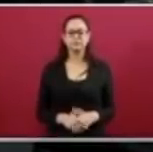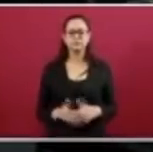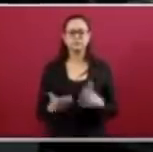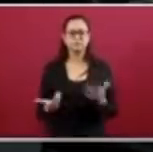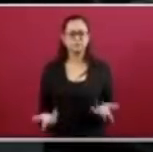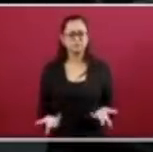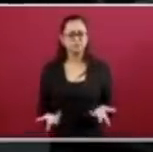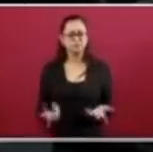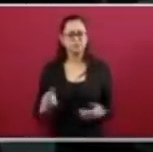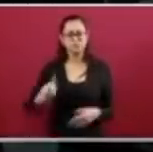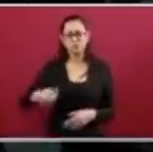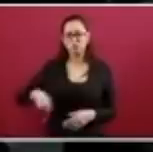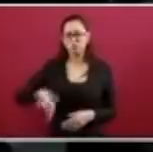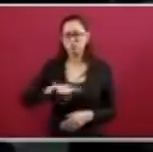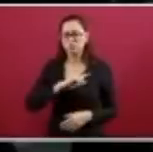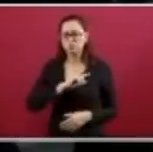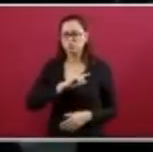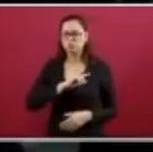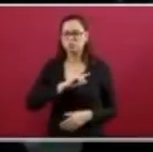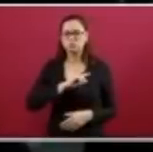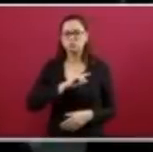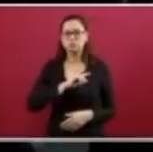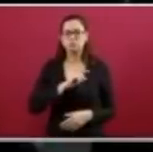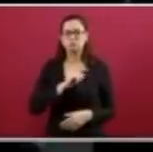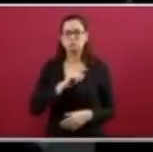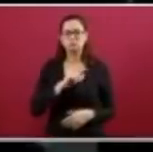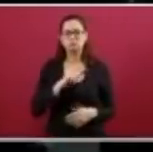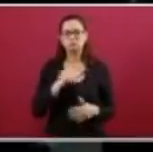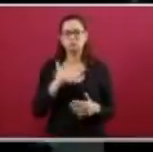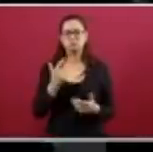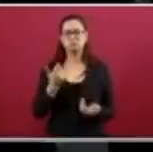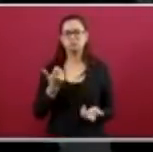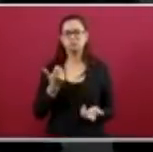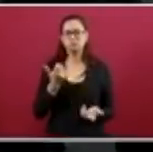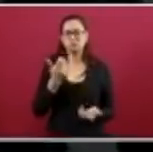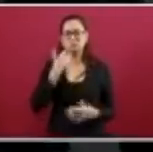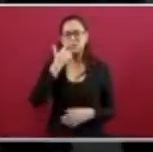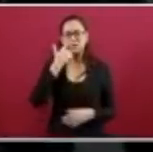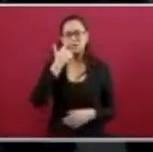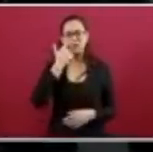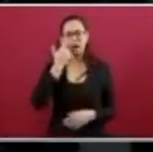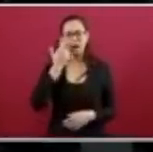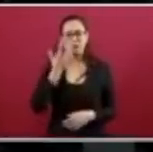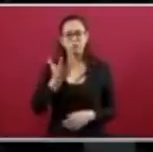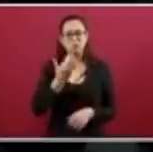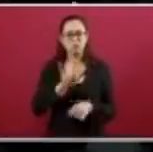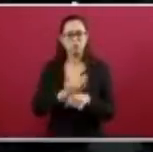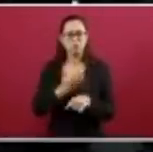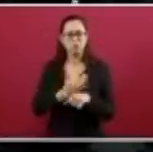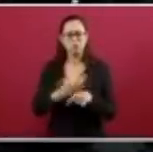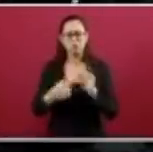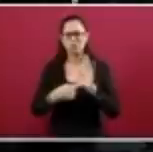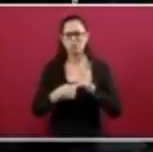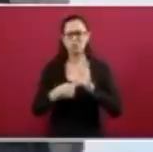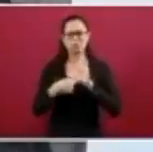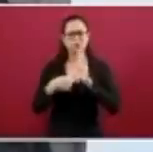estamos buscando al dar a conocer toda